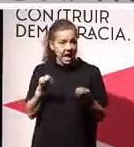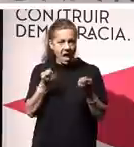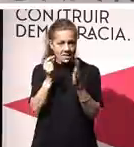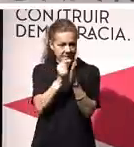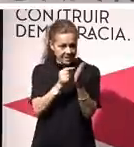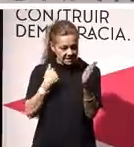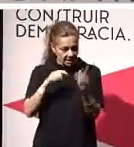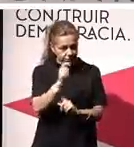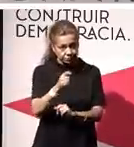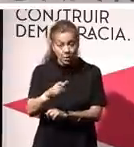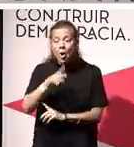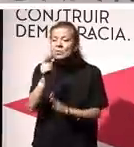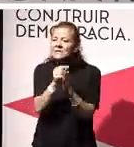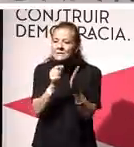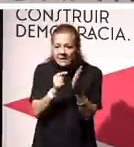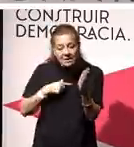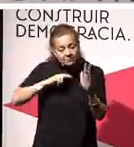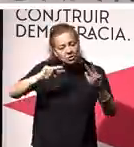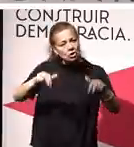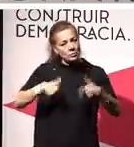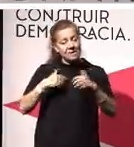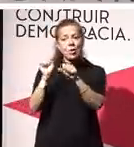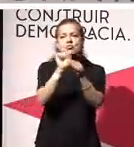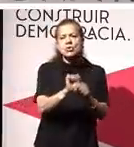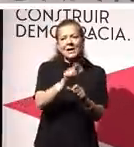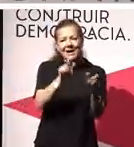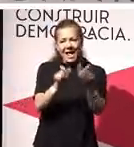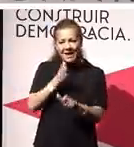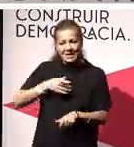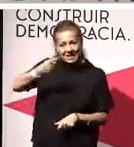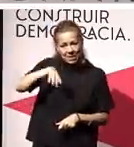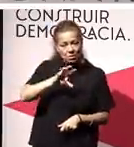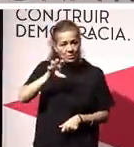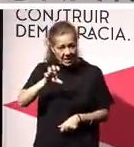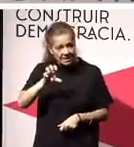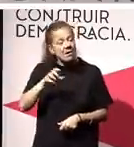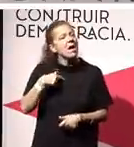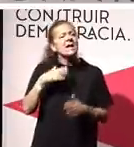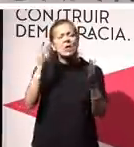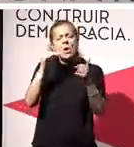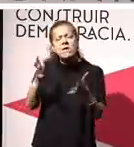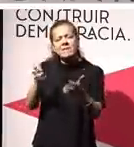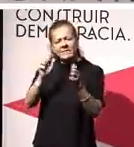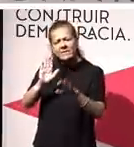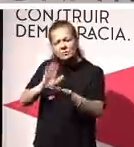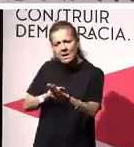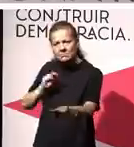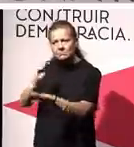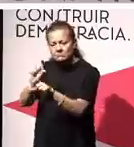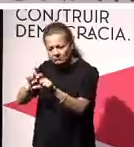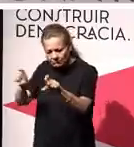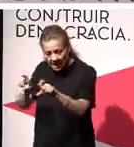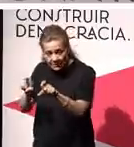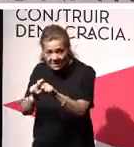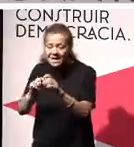hemos tomado, porque son las medidas que nos permiten proteger a la gente de nuestro país, retirar los beneficios de las eléctricas y bajar la